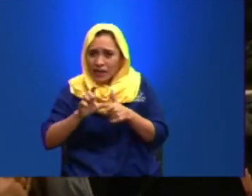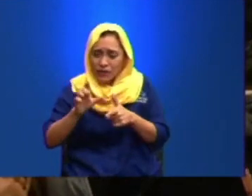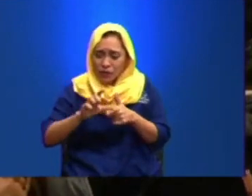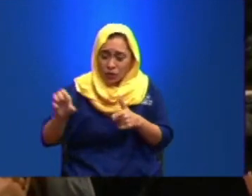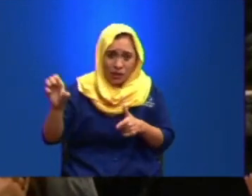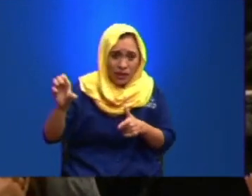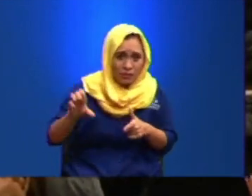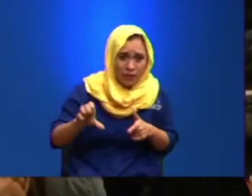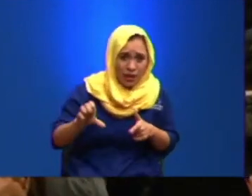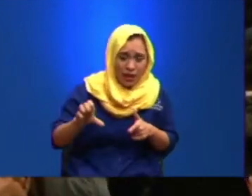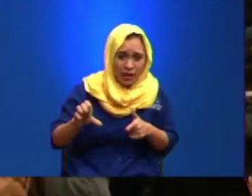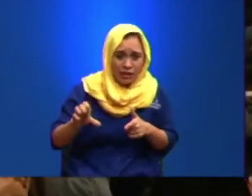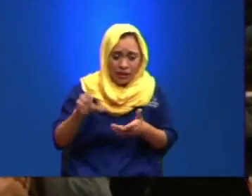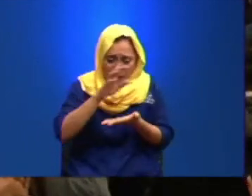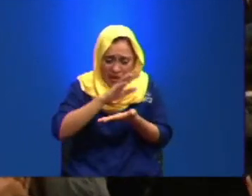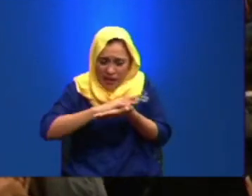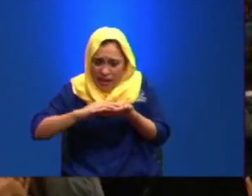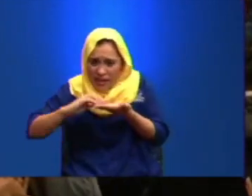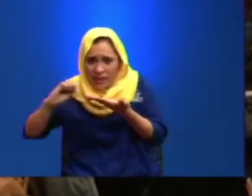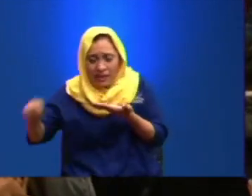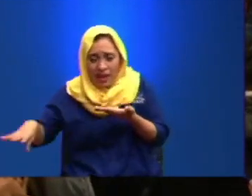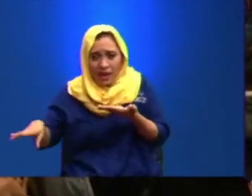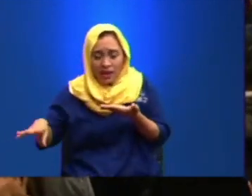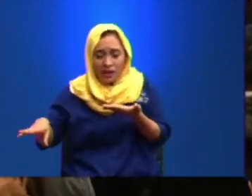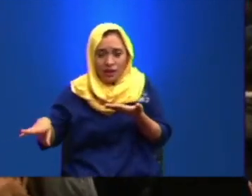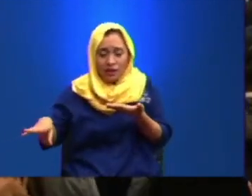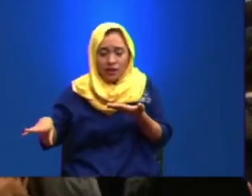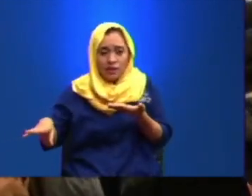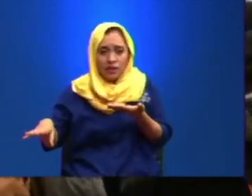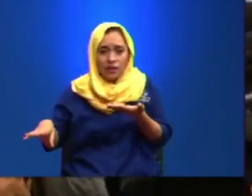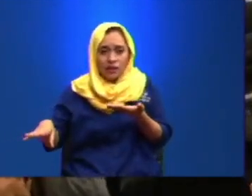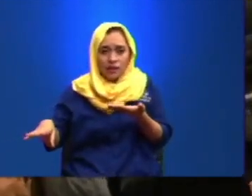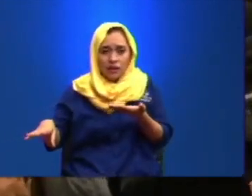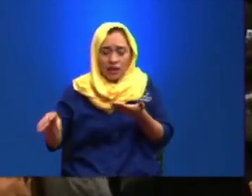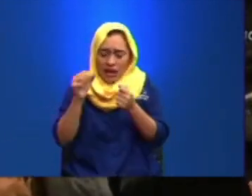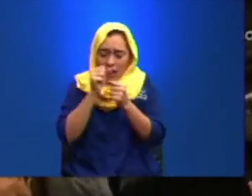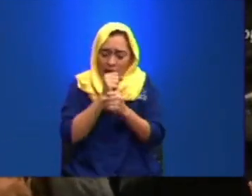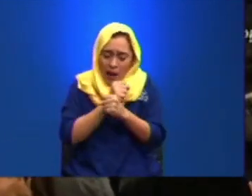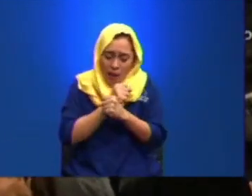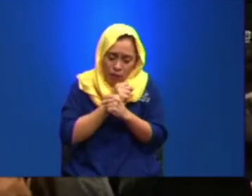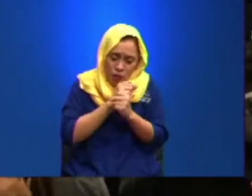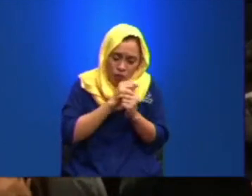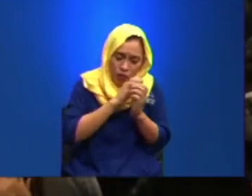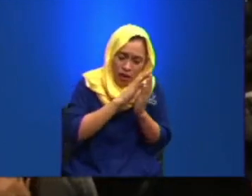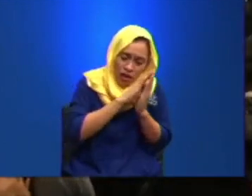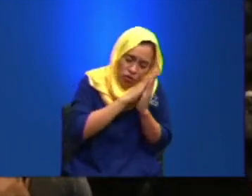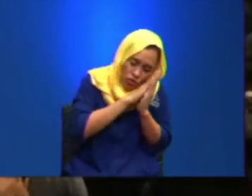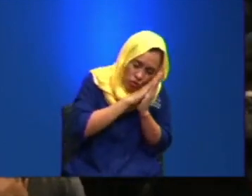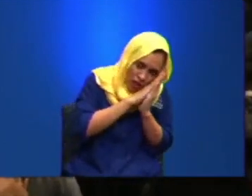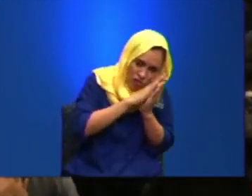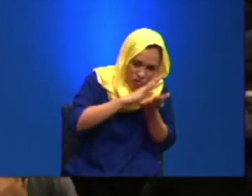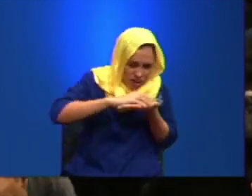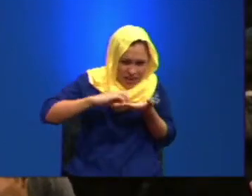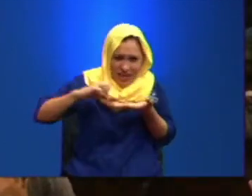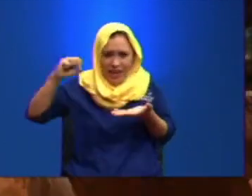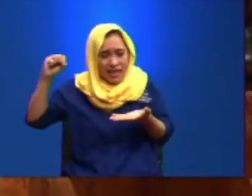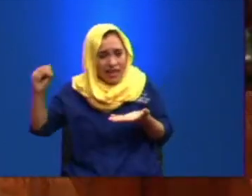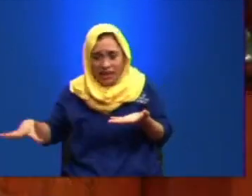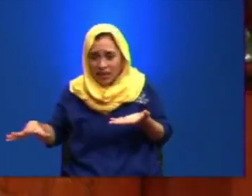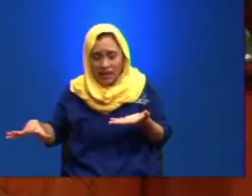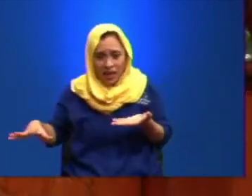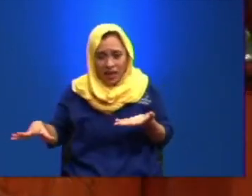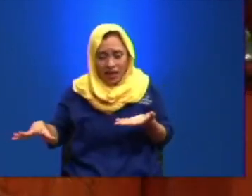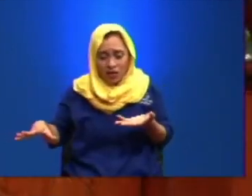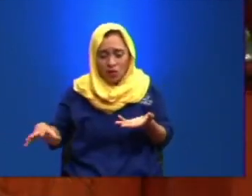el amor verdadero genuino señor haga la obra en nosotros para que nos volvamos también poderosos